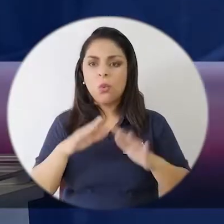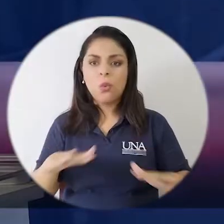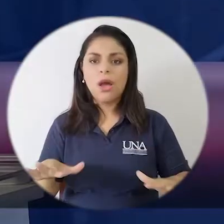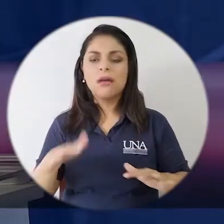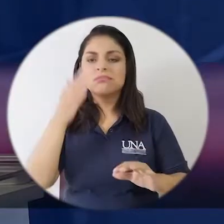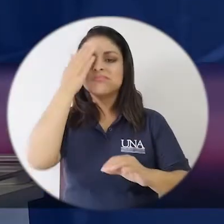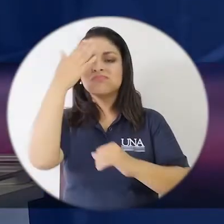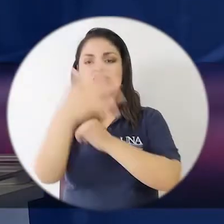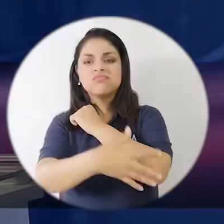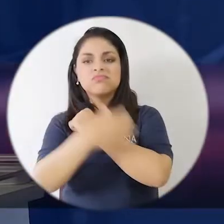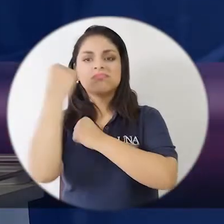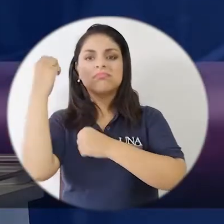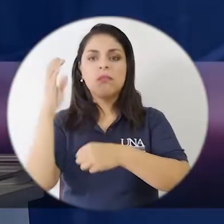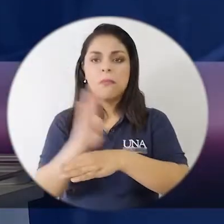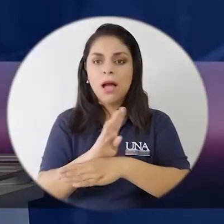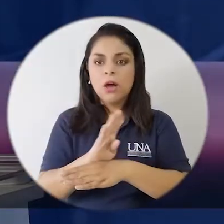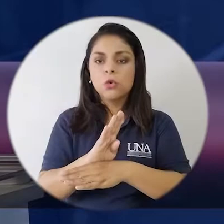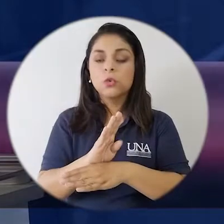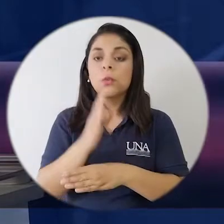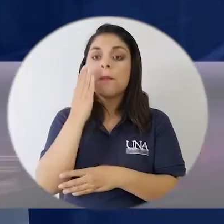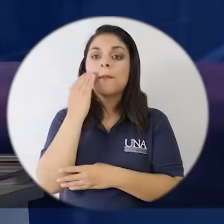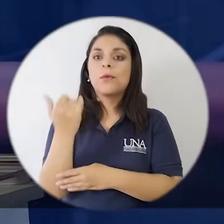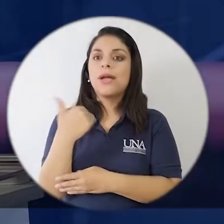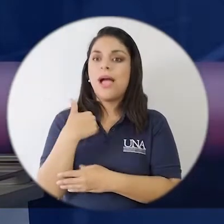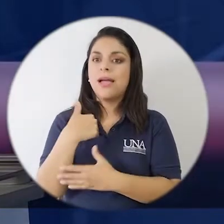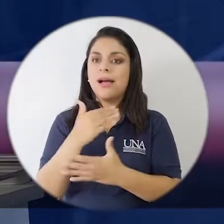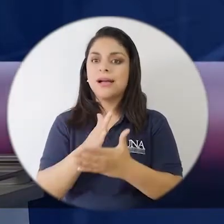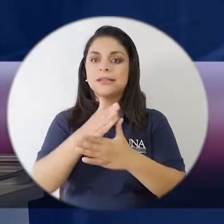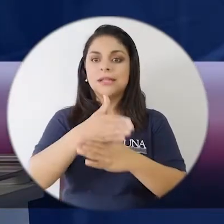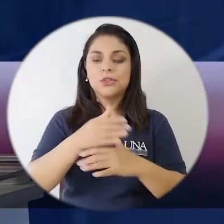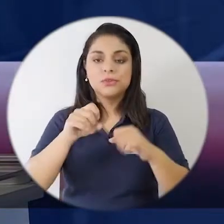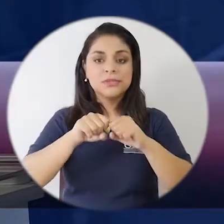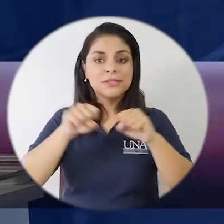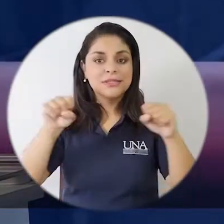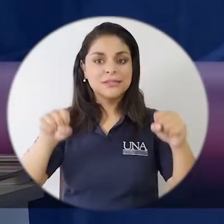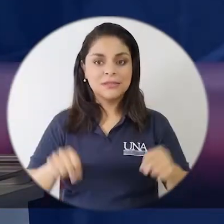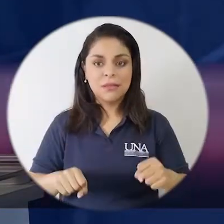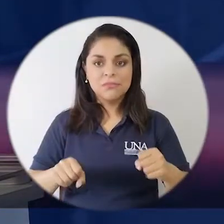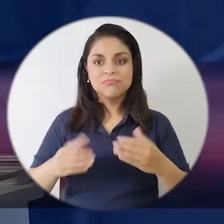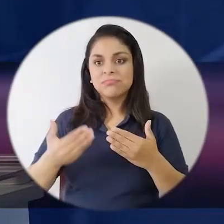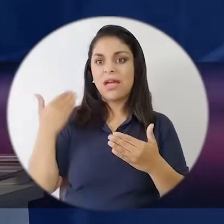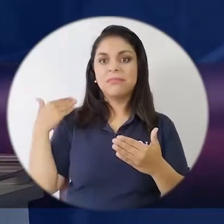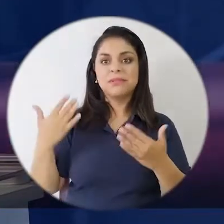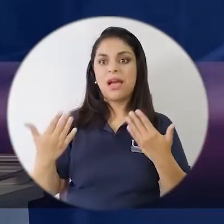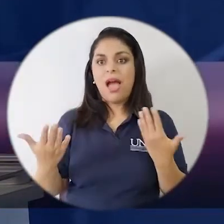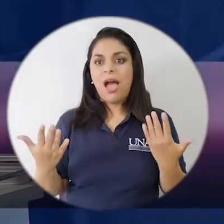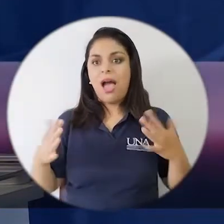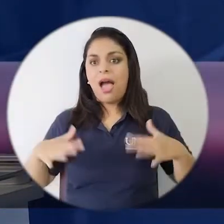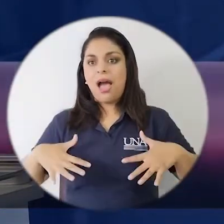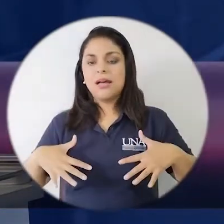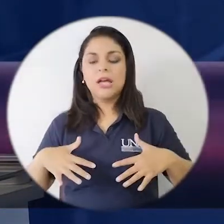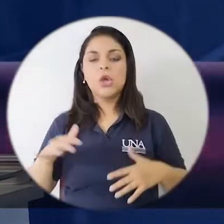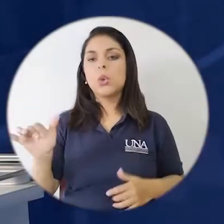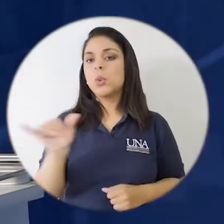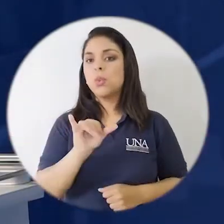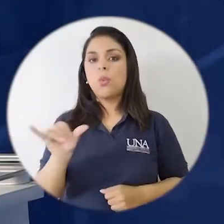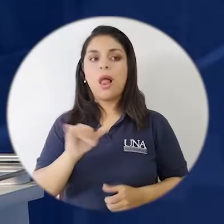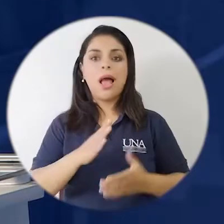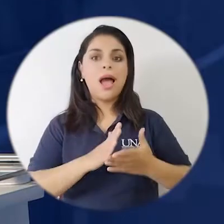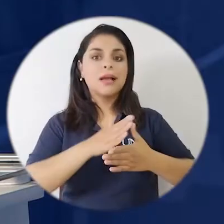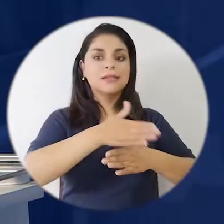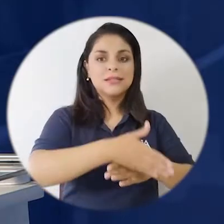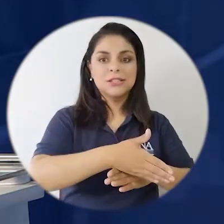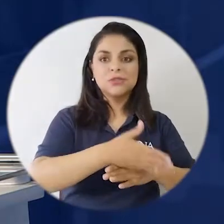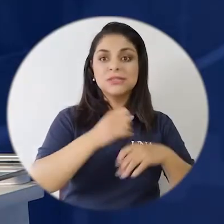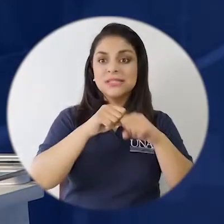institucionales, porque hay más gente teniendo acceso a sistemas que tal vez antes, ¿verdad? No es lo mismo que usted tenga un acceso